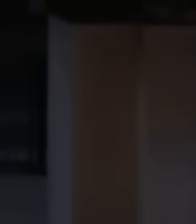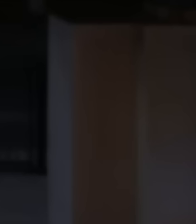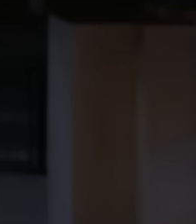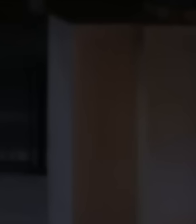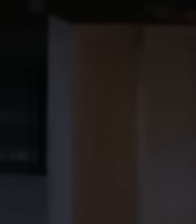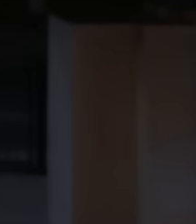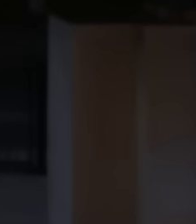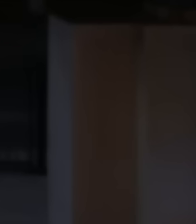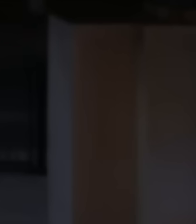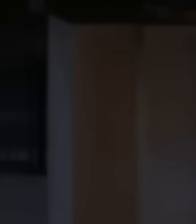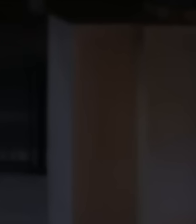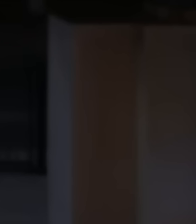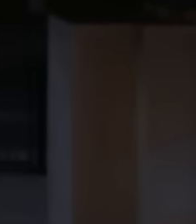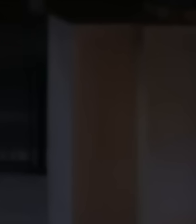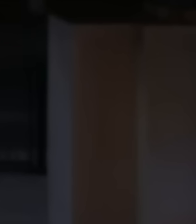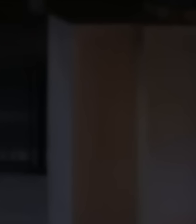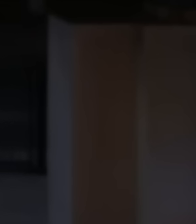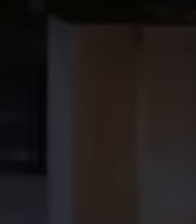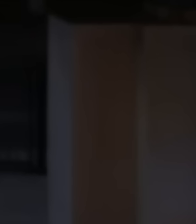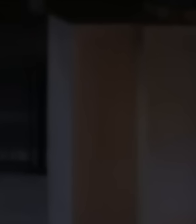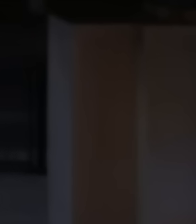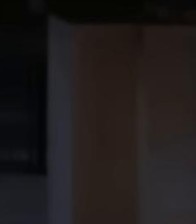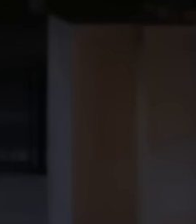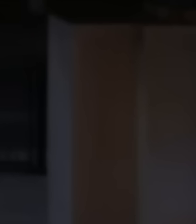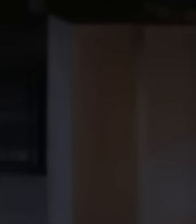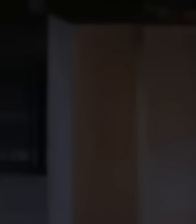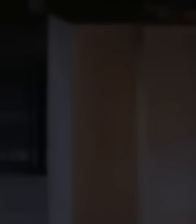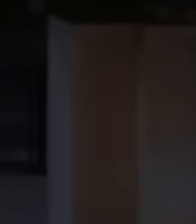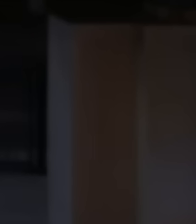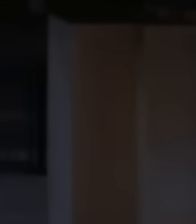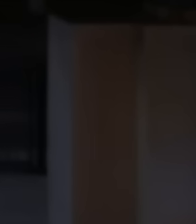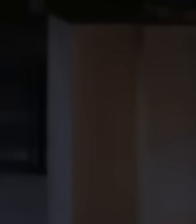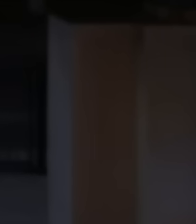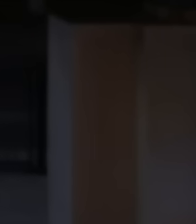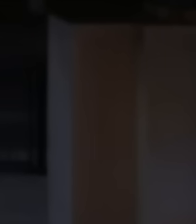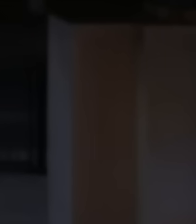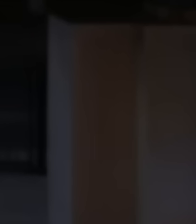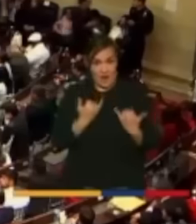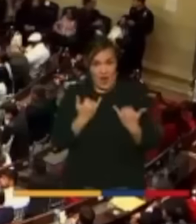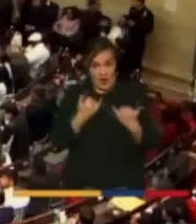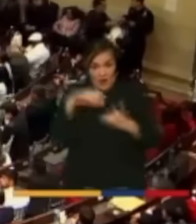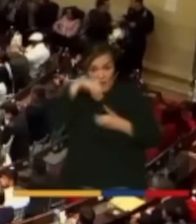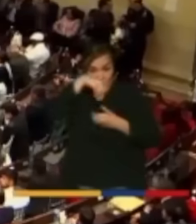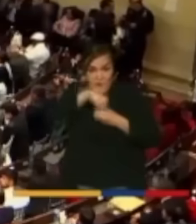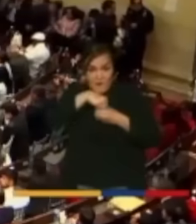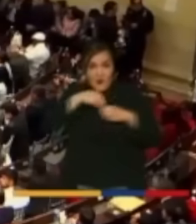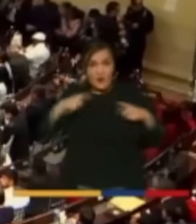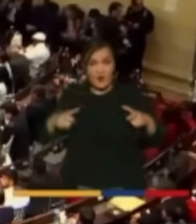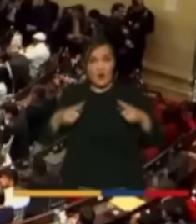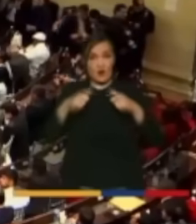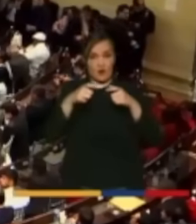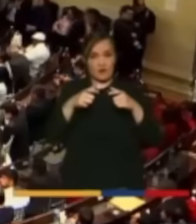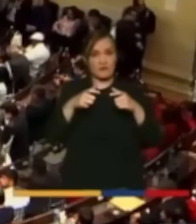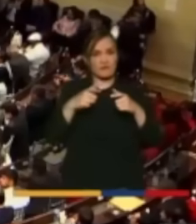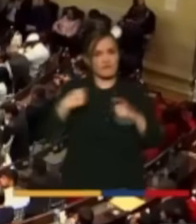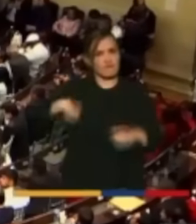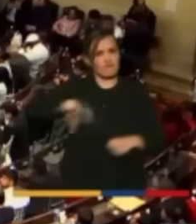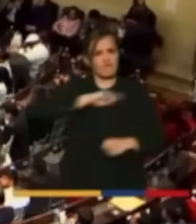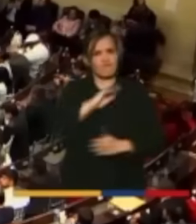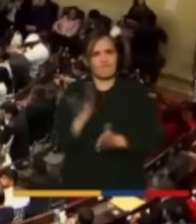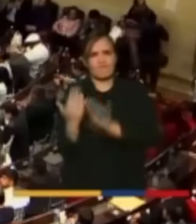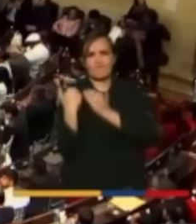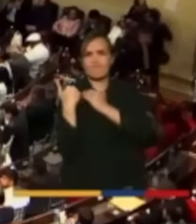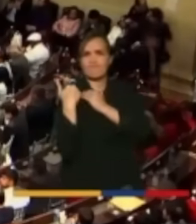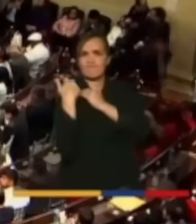disidencias de las FARC y otras bandas criminales Esto fue lo que dijo tenemos una carga no